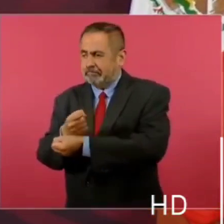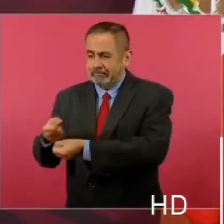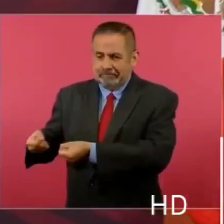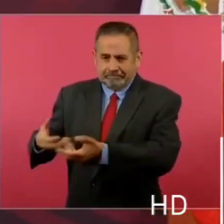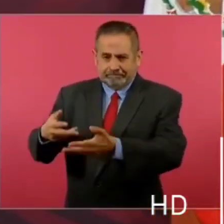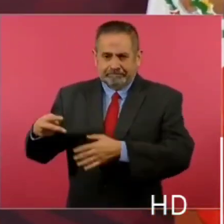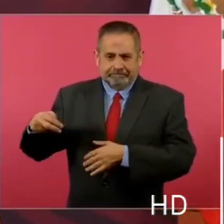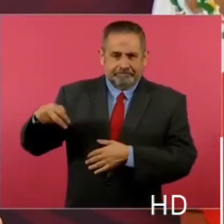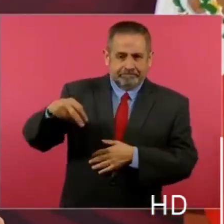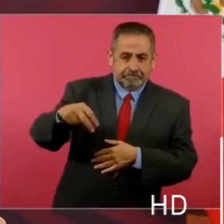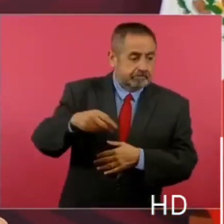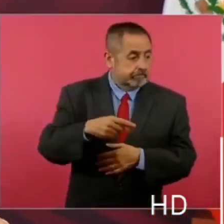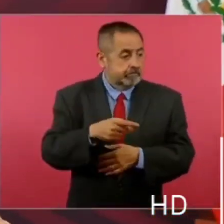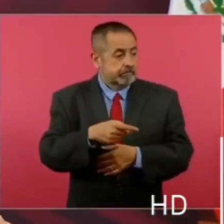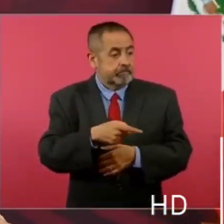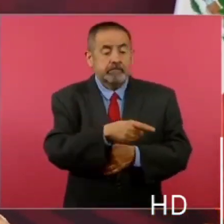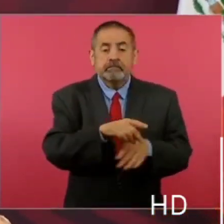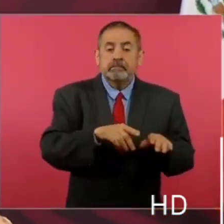tigres.